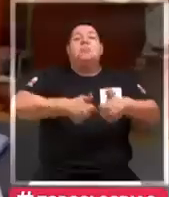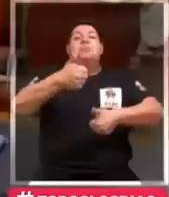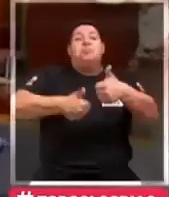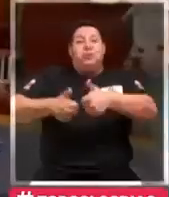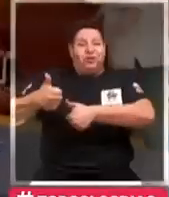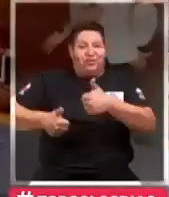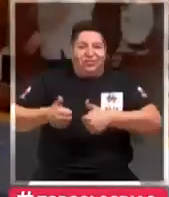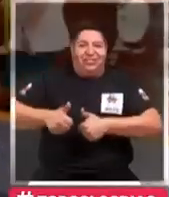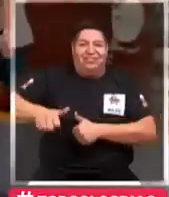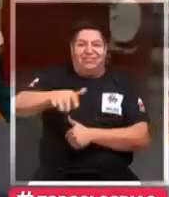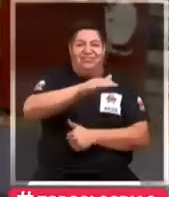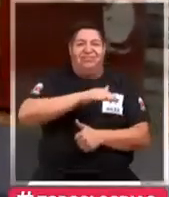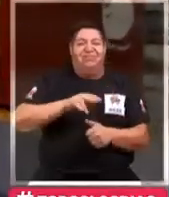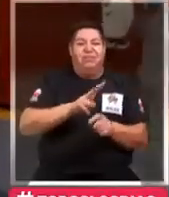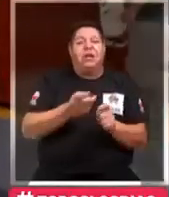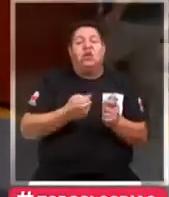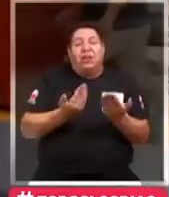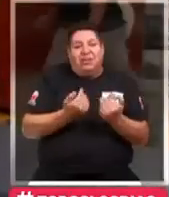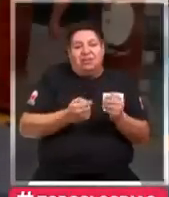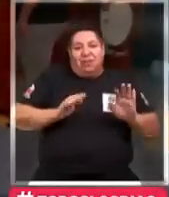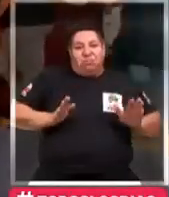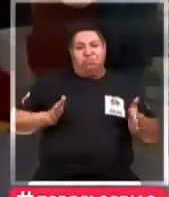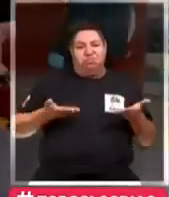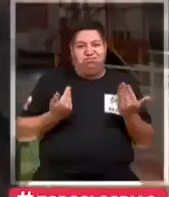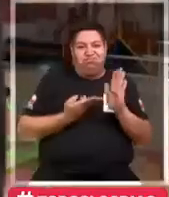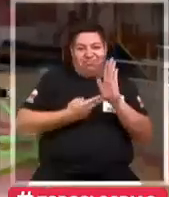para rehabilitarme. Y